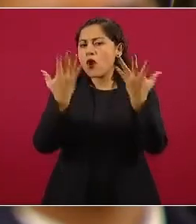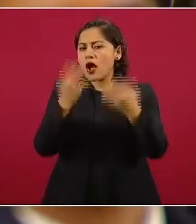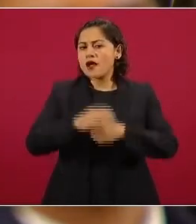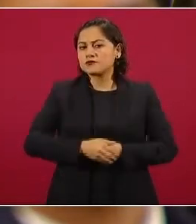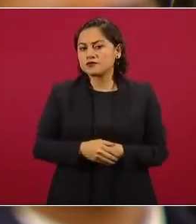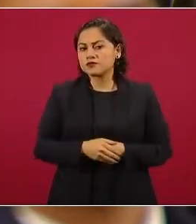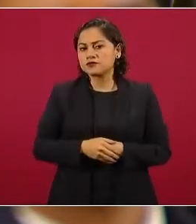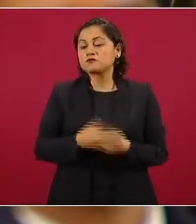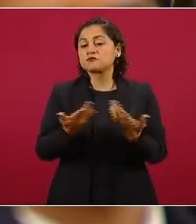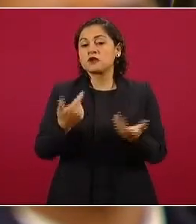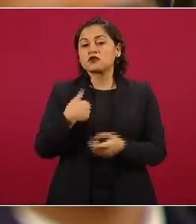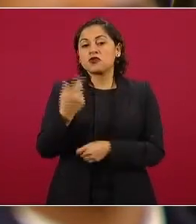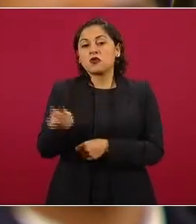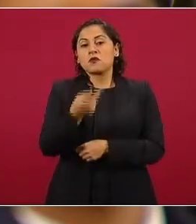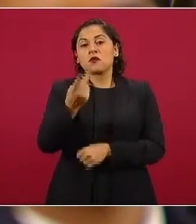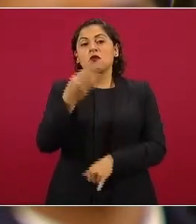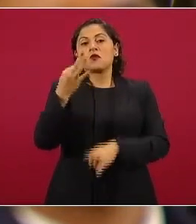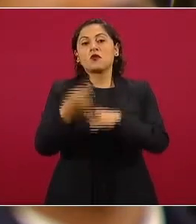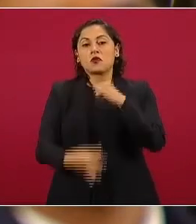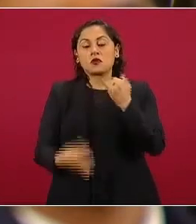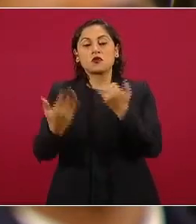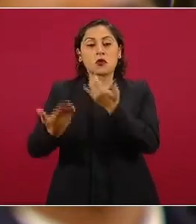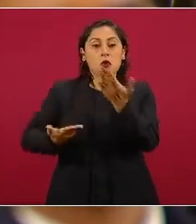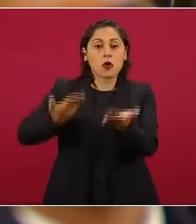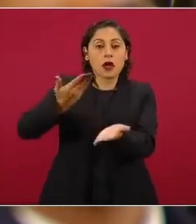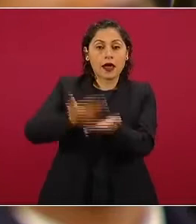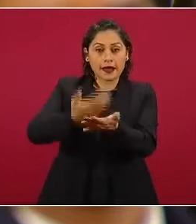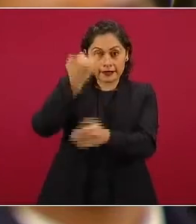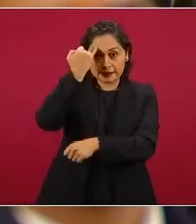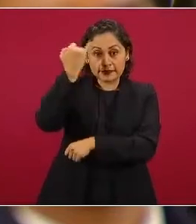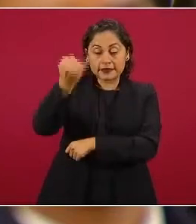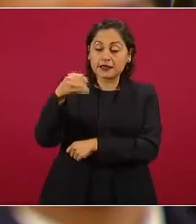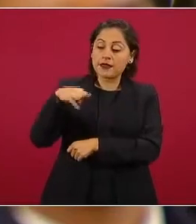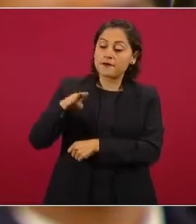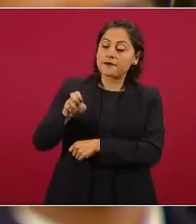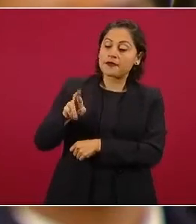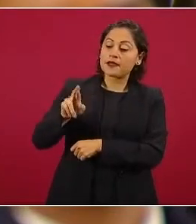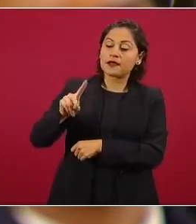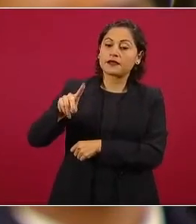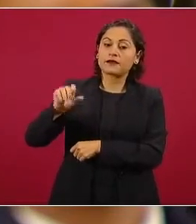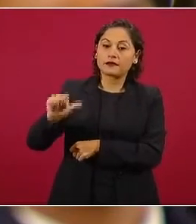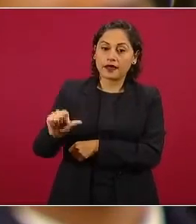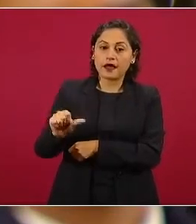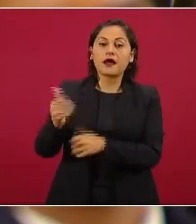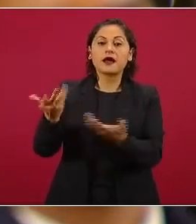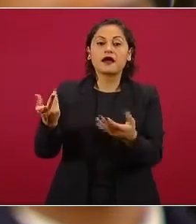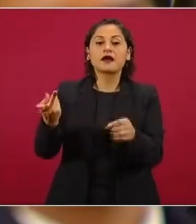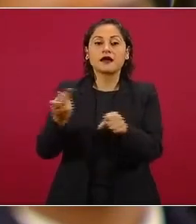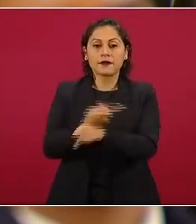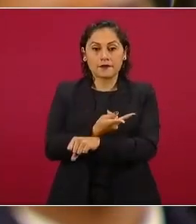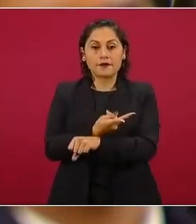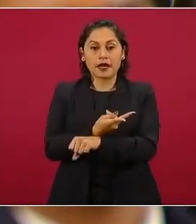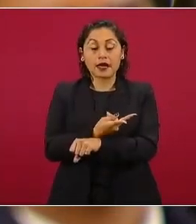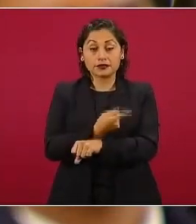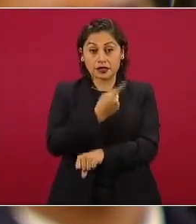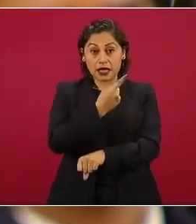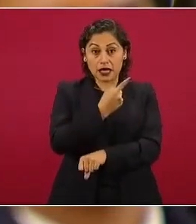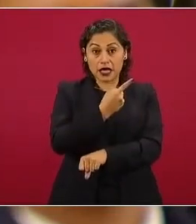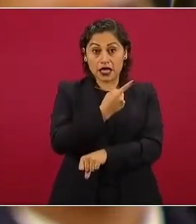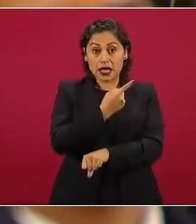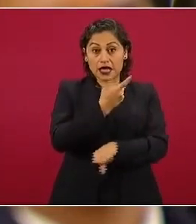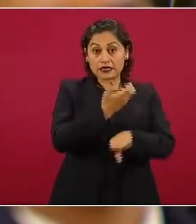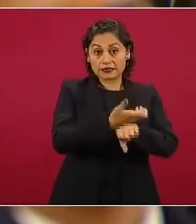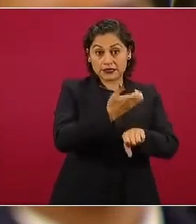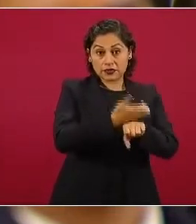¿qué ha pasado con la iniciativa Mérida? Si el gobierno de México aún recibe recursos, recibe apoyos por parte de Estados Unidos